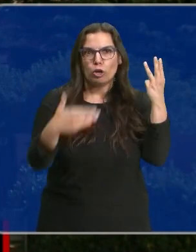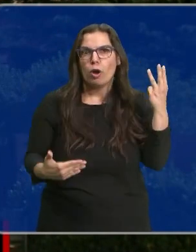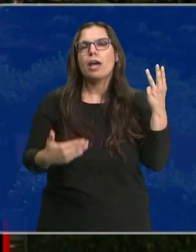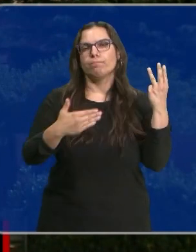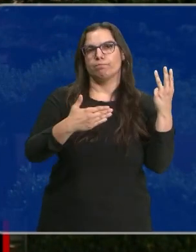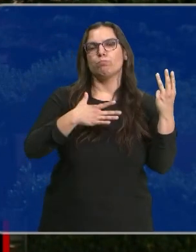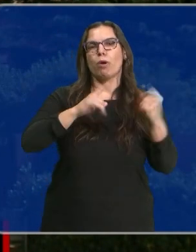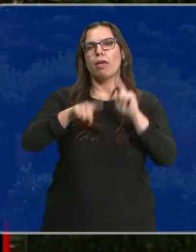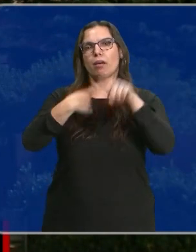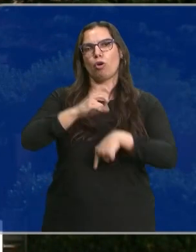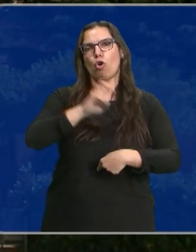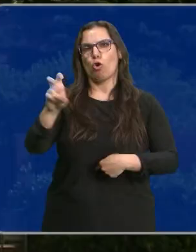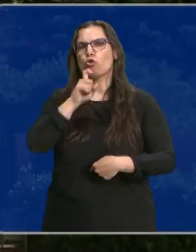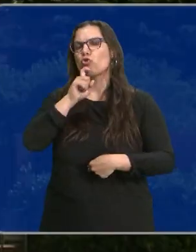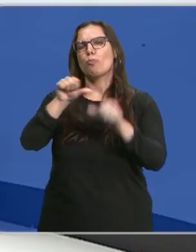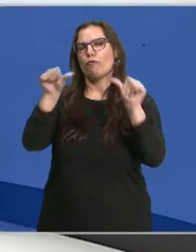momentos les contamos en qué consiste.